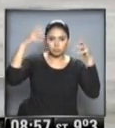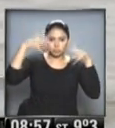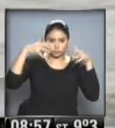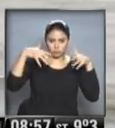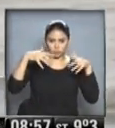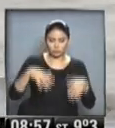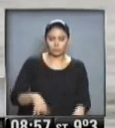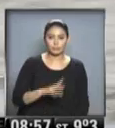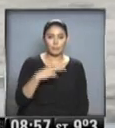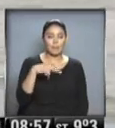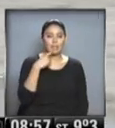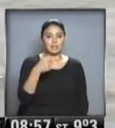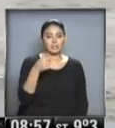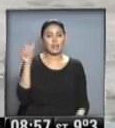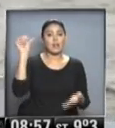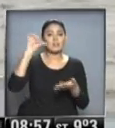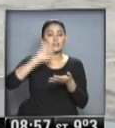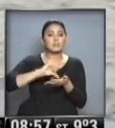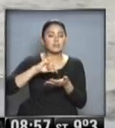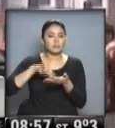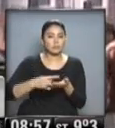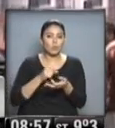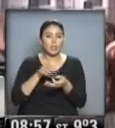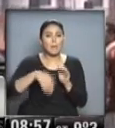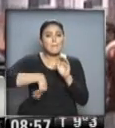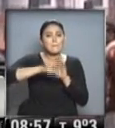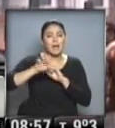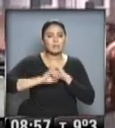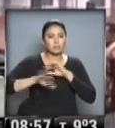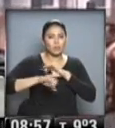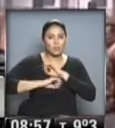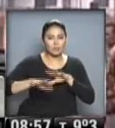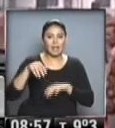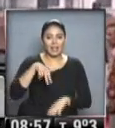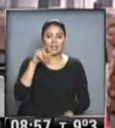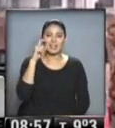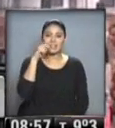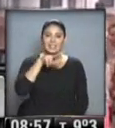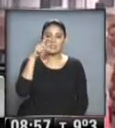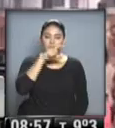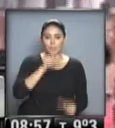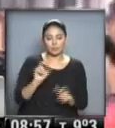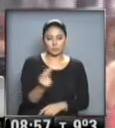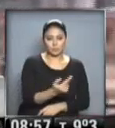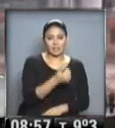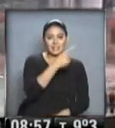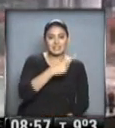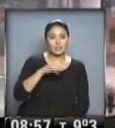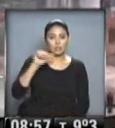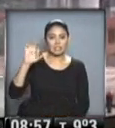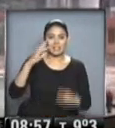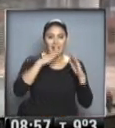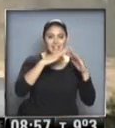habitual. En el estado de Uttarakhand, el más afectado por las precipitaciones, murieron 37 personas y unas 160 casas